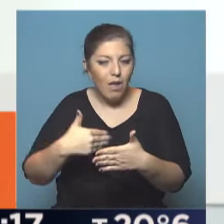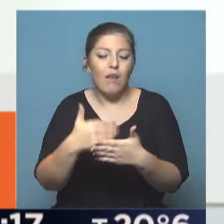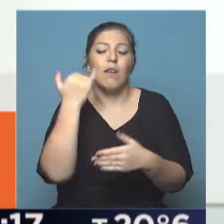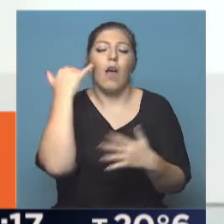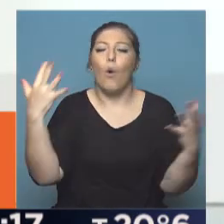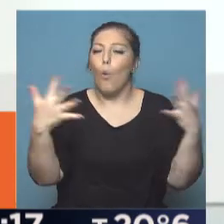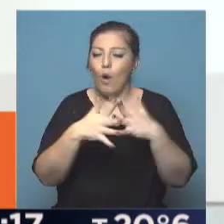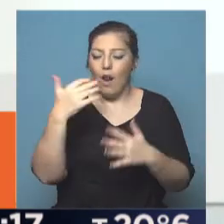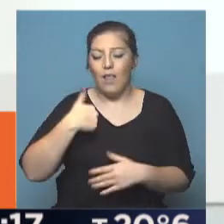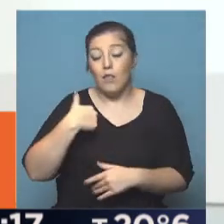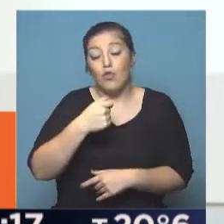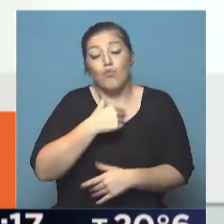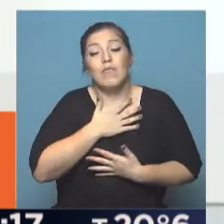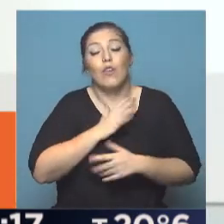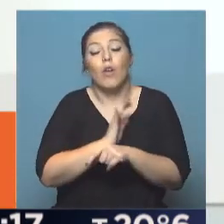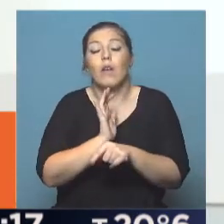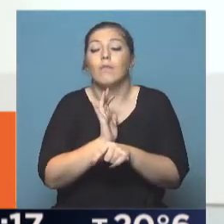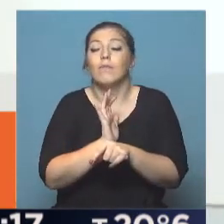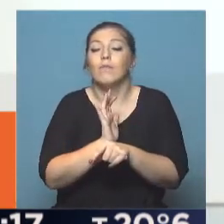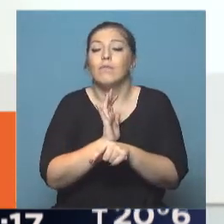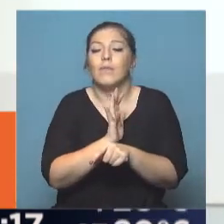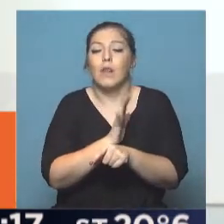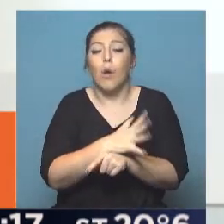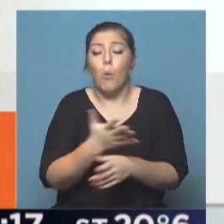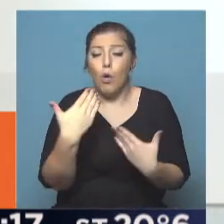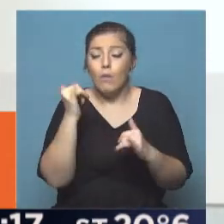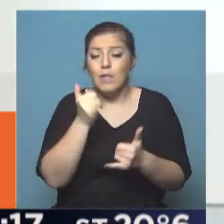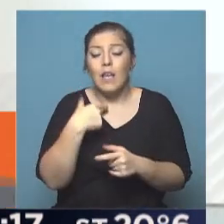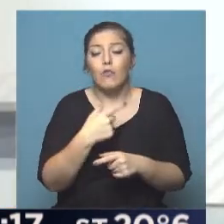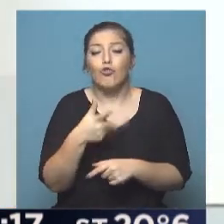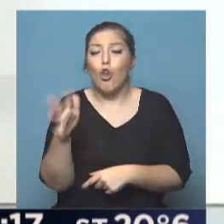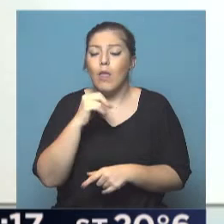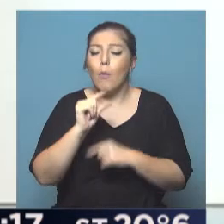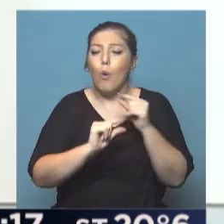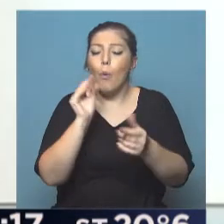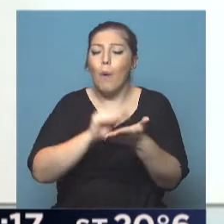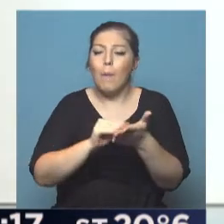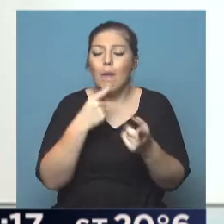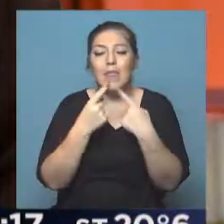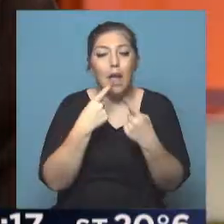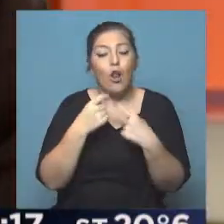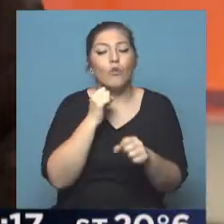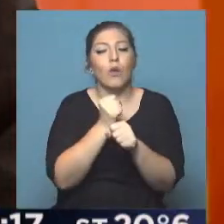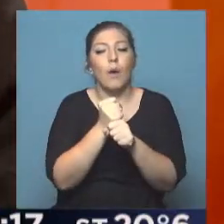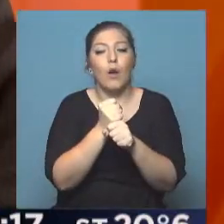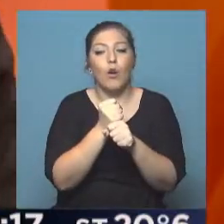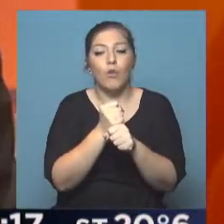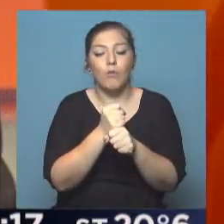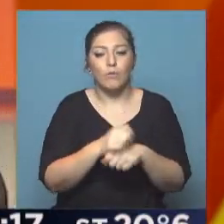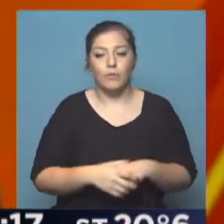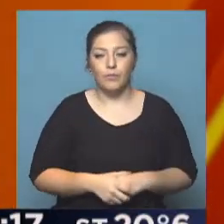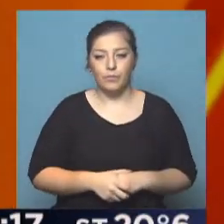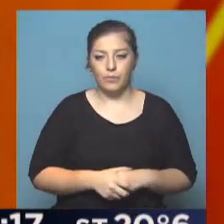día a día. Cada vez hay más diálogo en la Argentina, cada vez más, hay más trabajo en común. También lo